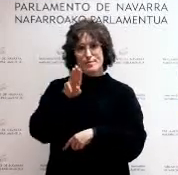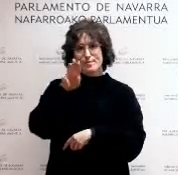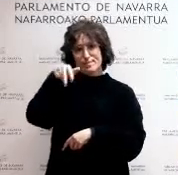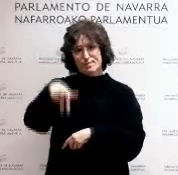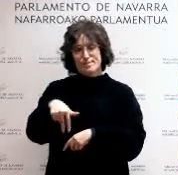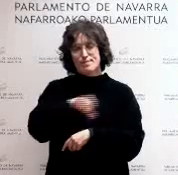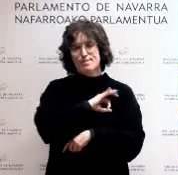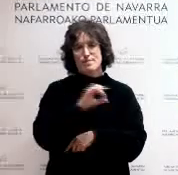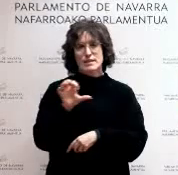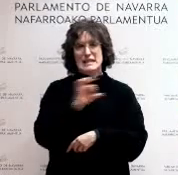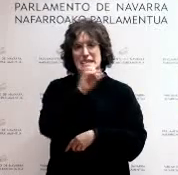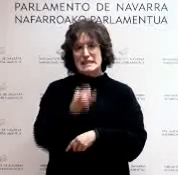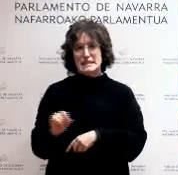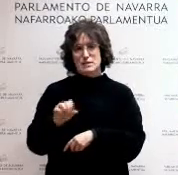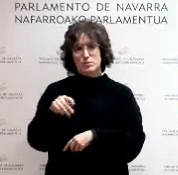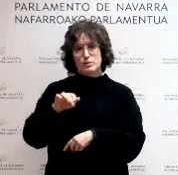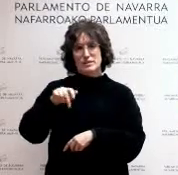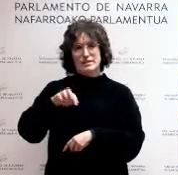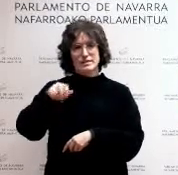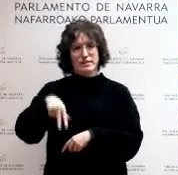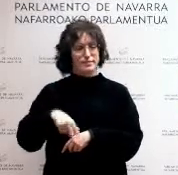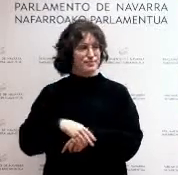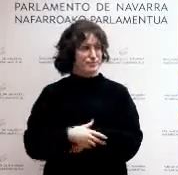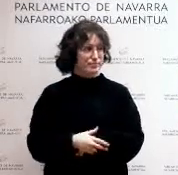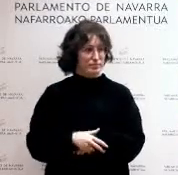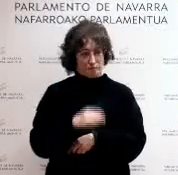Lacasia tiene 15 minutos.